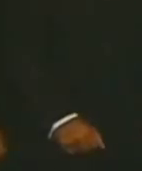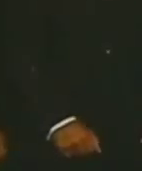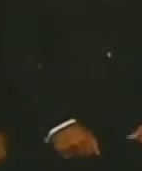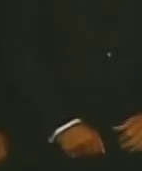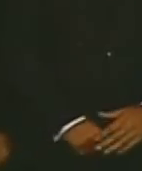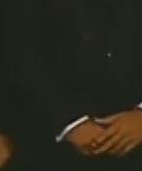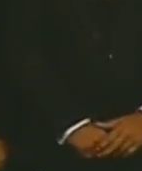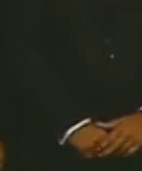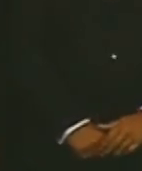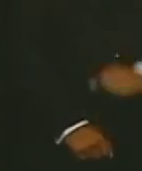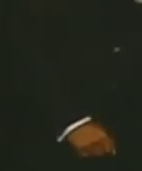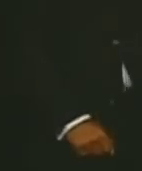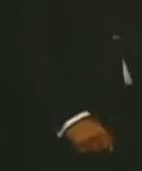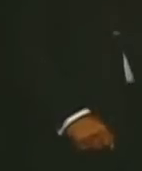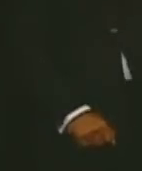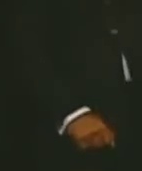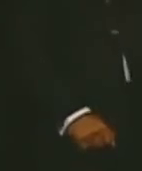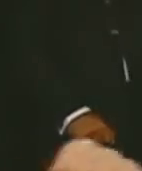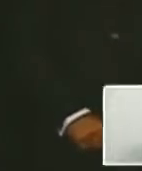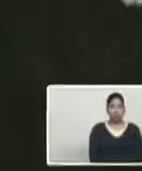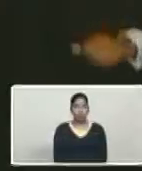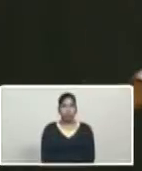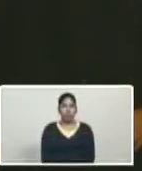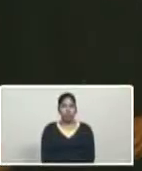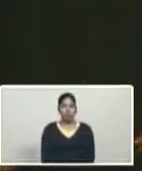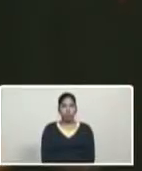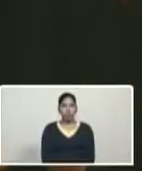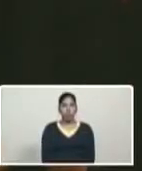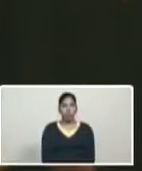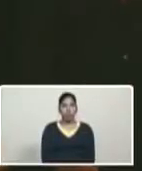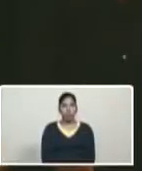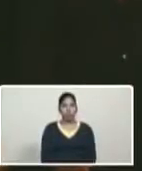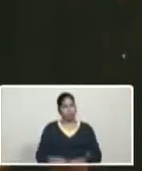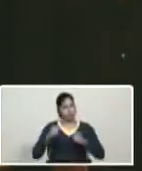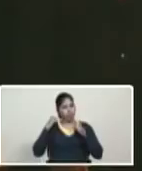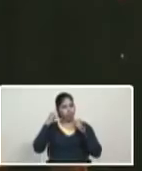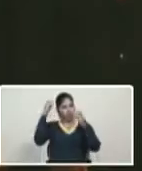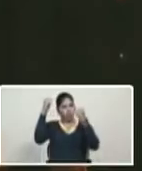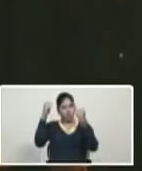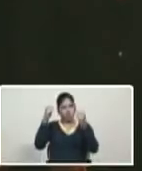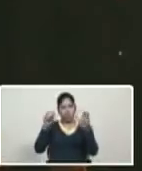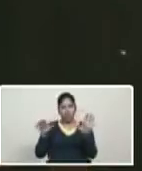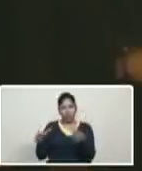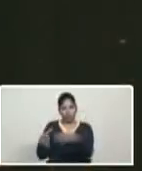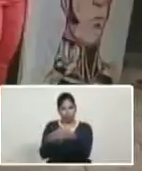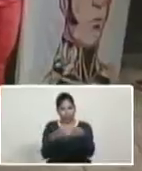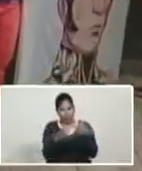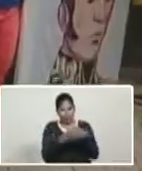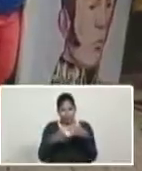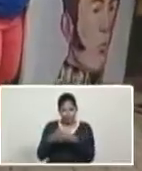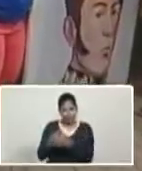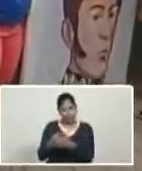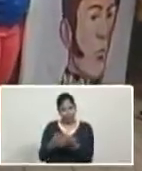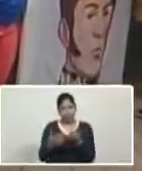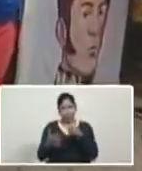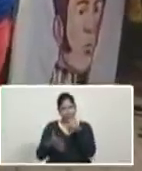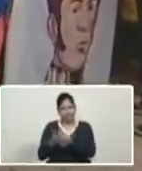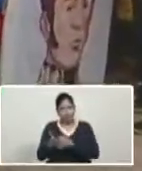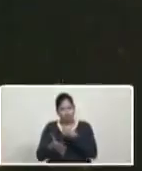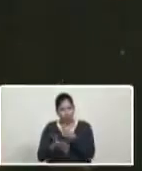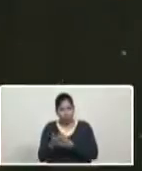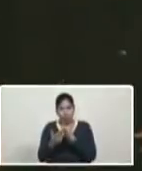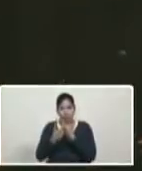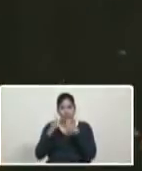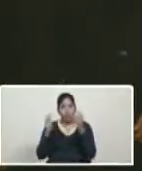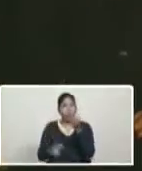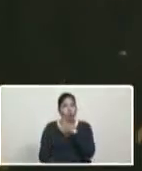¡Que viva el pueblo de Bolívar! ¡Que vivan los ejércitos libertadores!